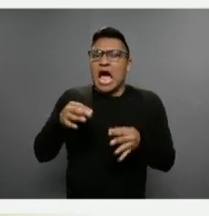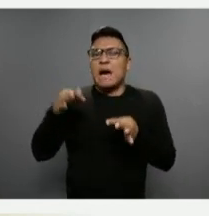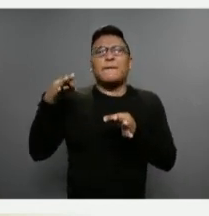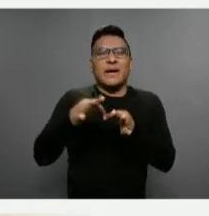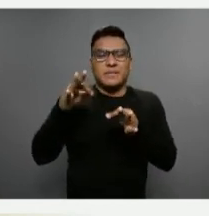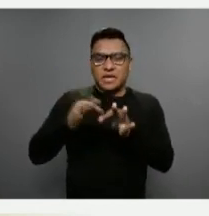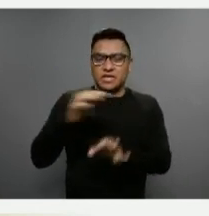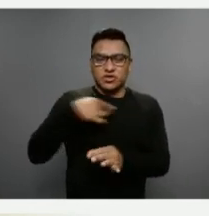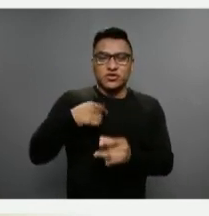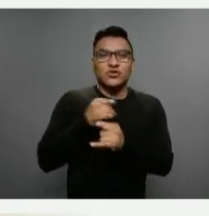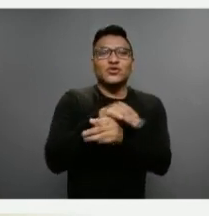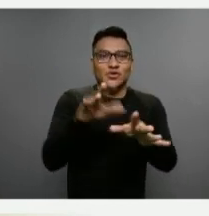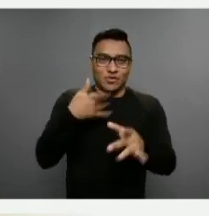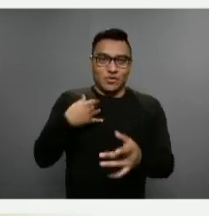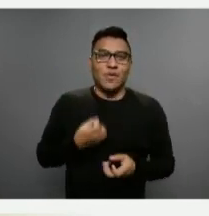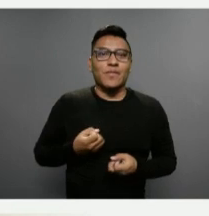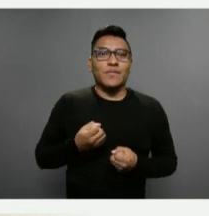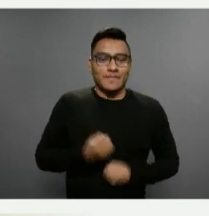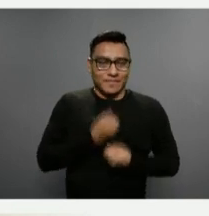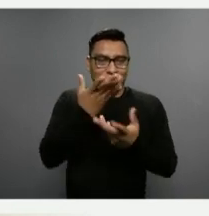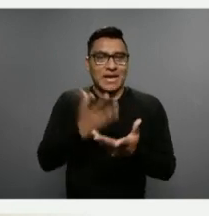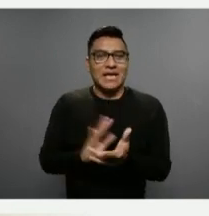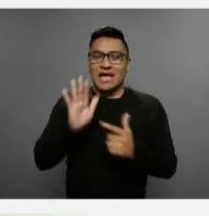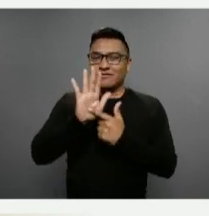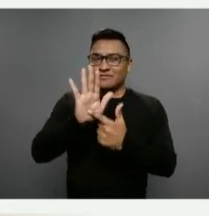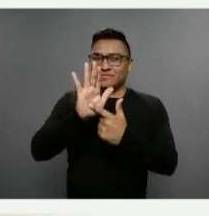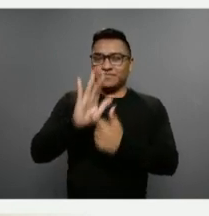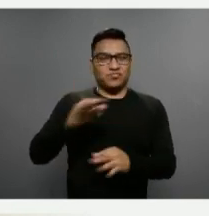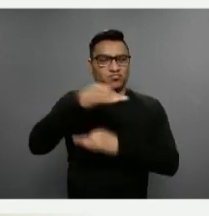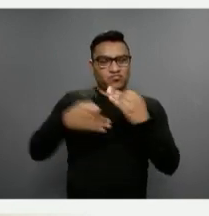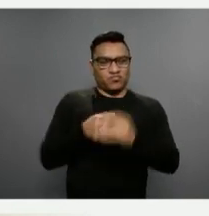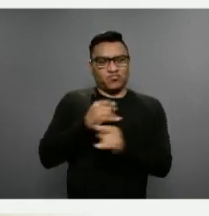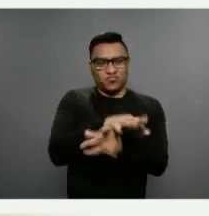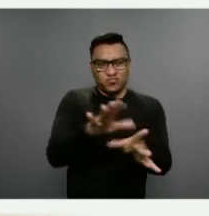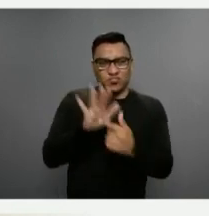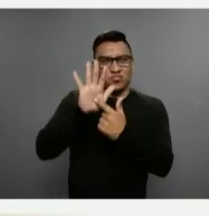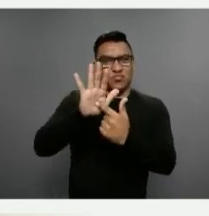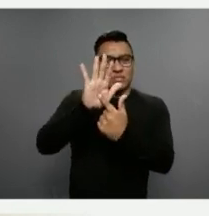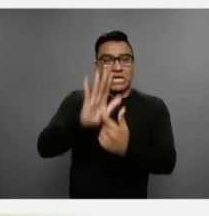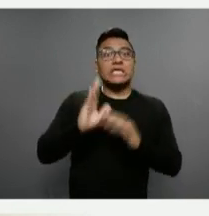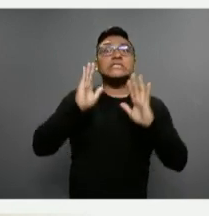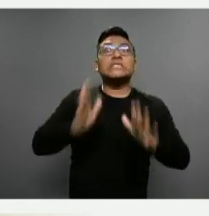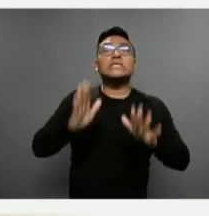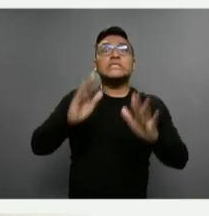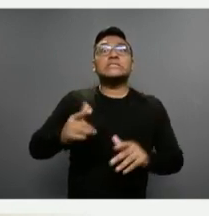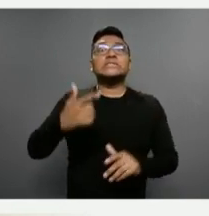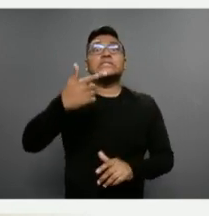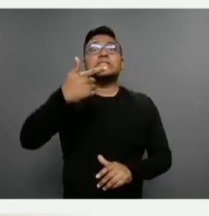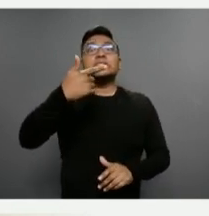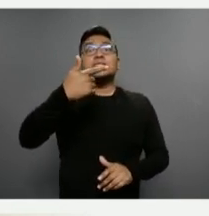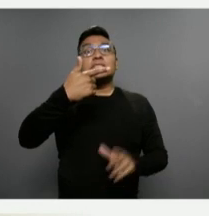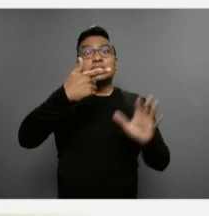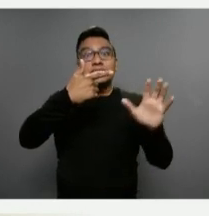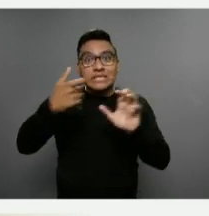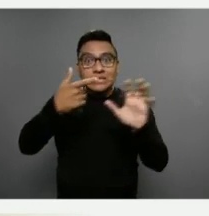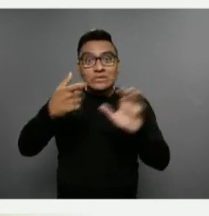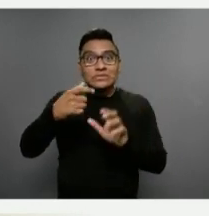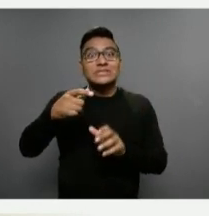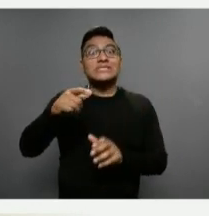sabe que le damos el resumen de la conferencia con las frases y los datos de todo lo que tiene usted que saber.